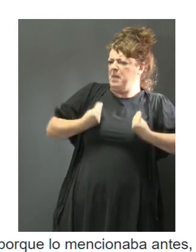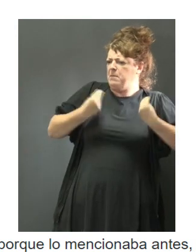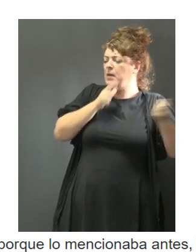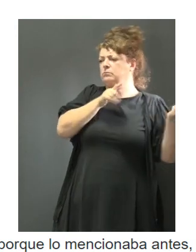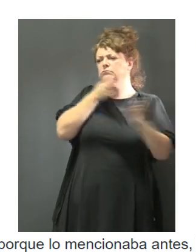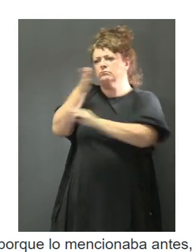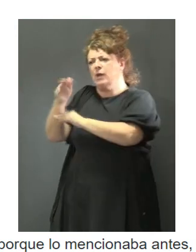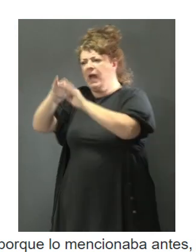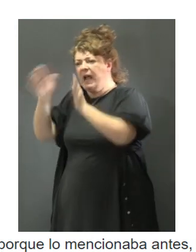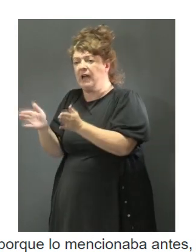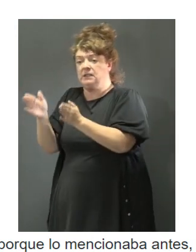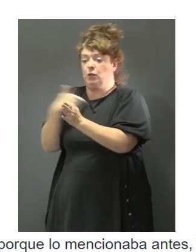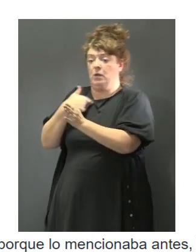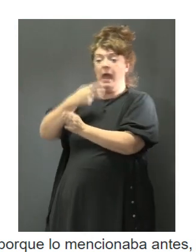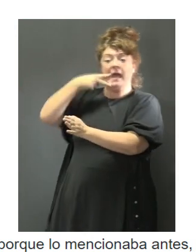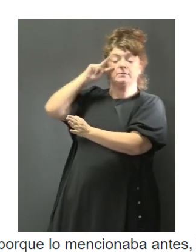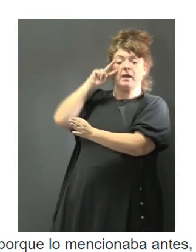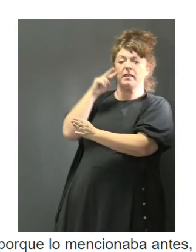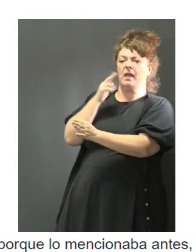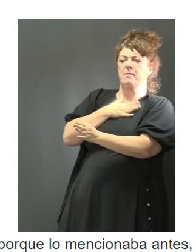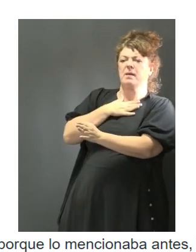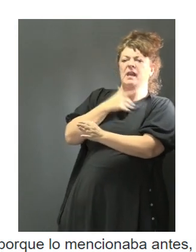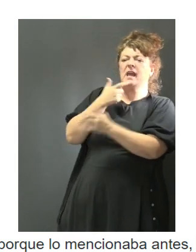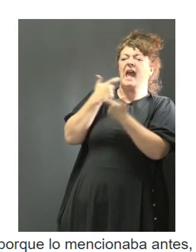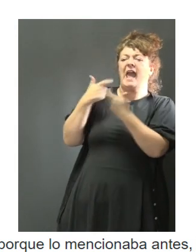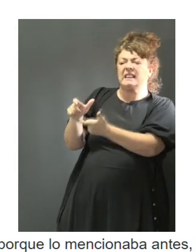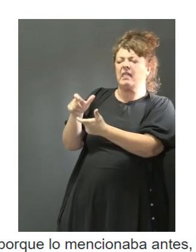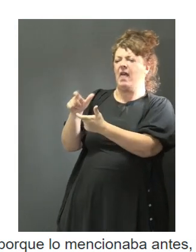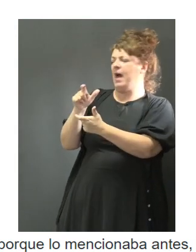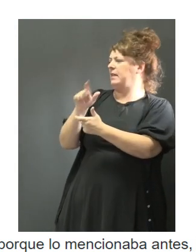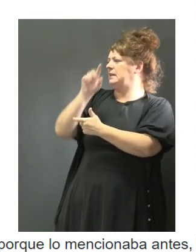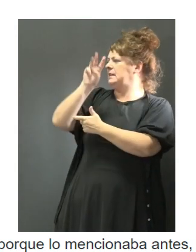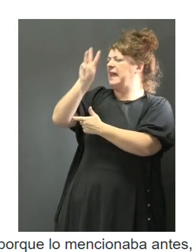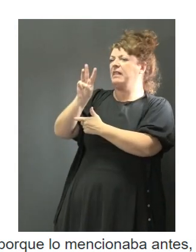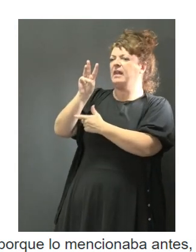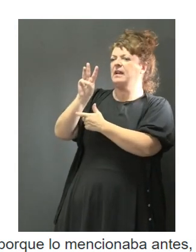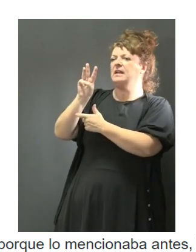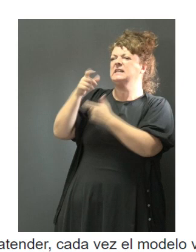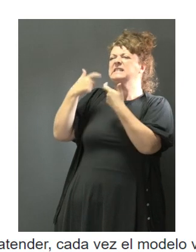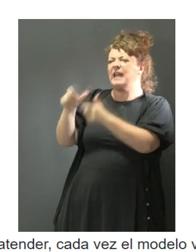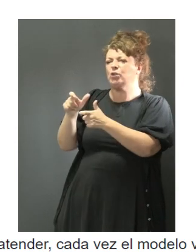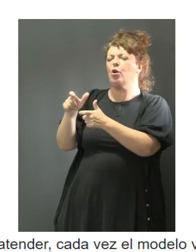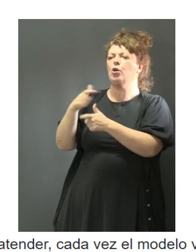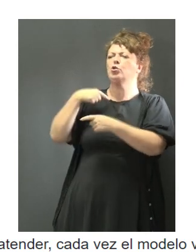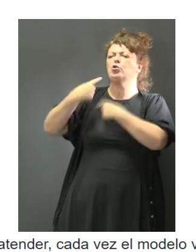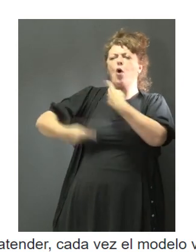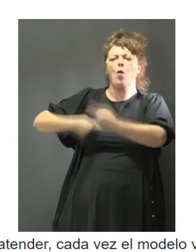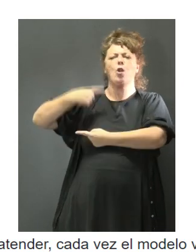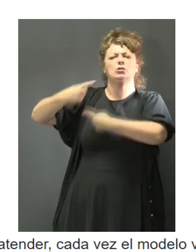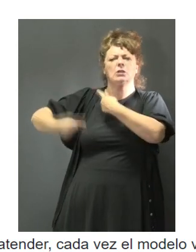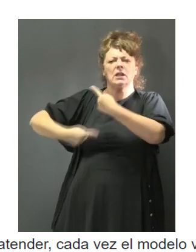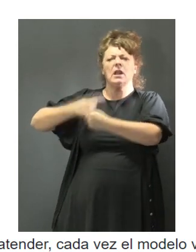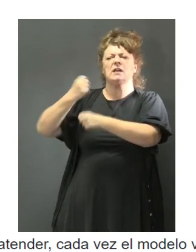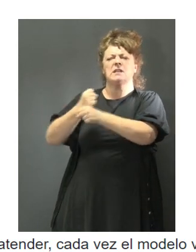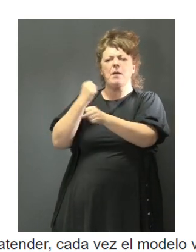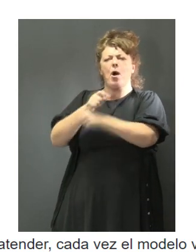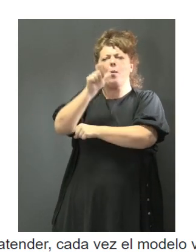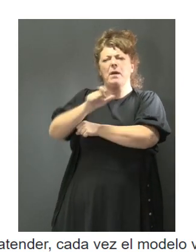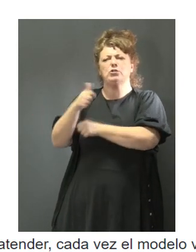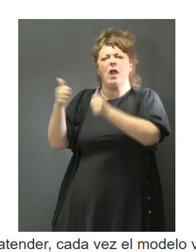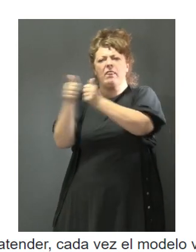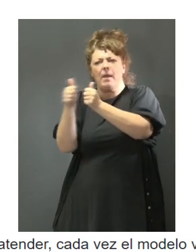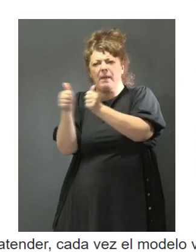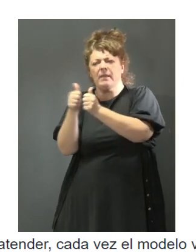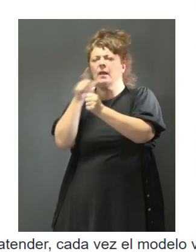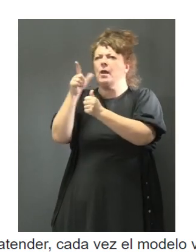de la experiencia que tenemos como entidad del tercer sector, que trabaja a diario con personas mayores, con personas dependientes, y